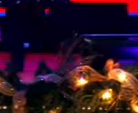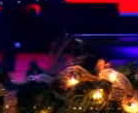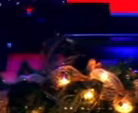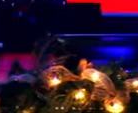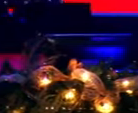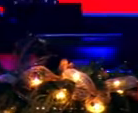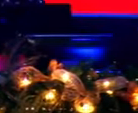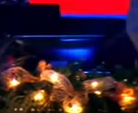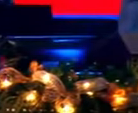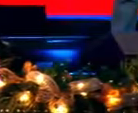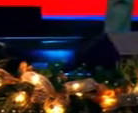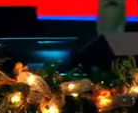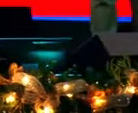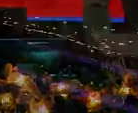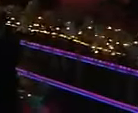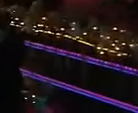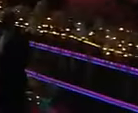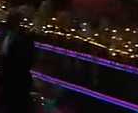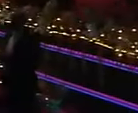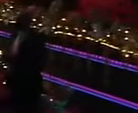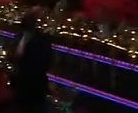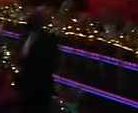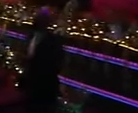Cristo al frente va.